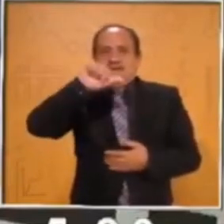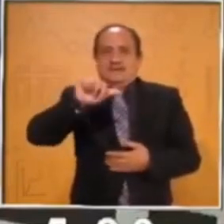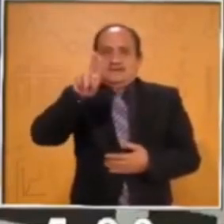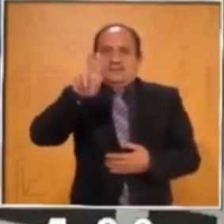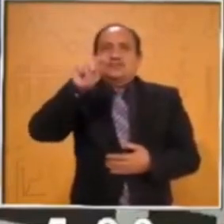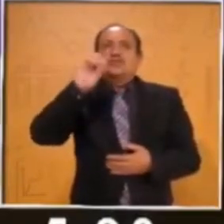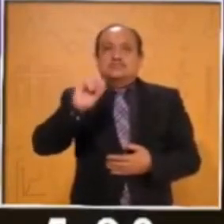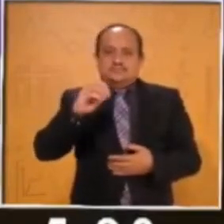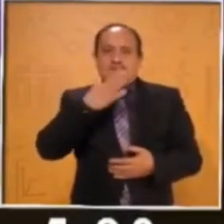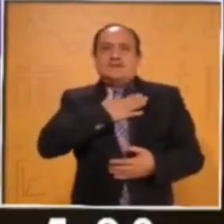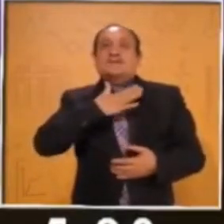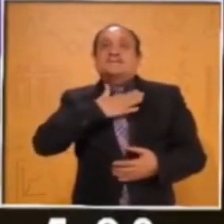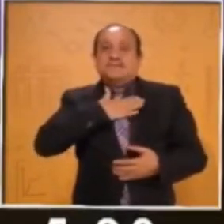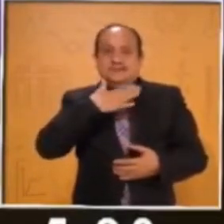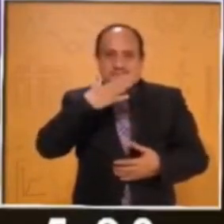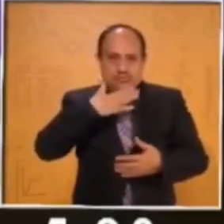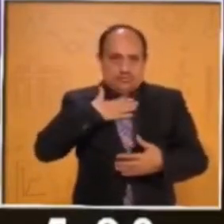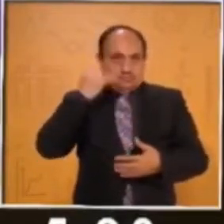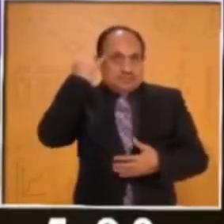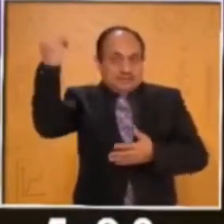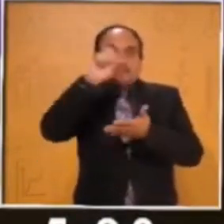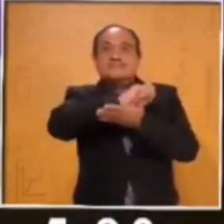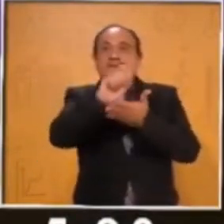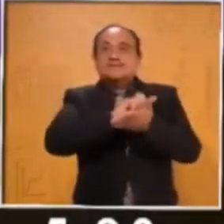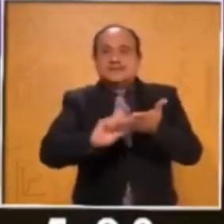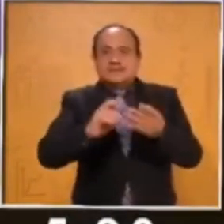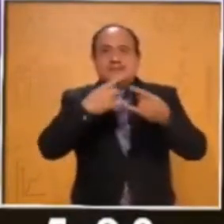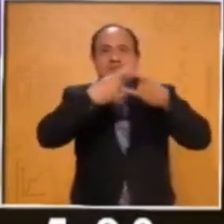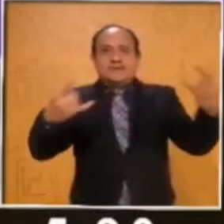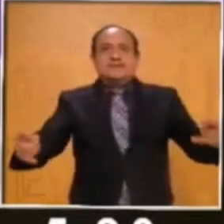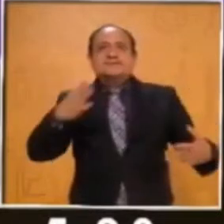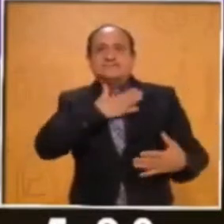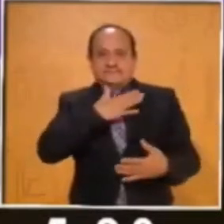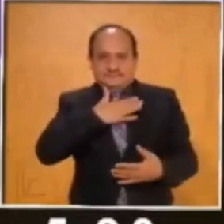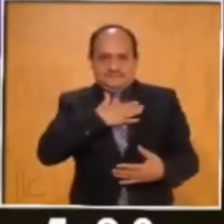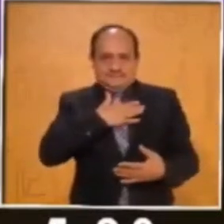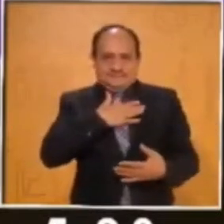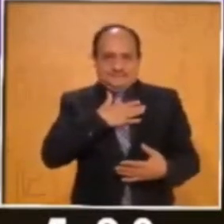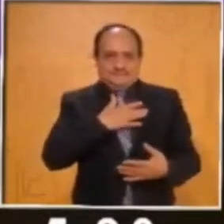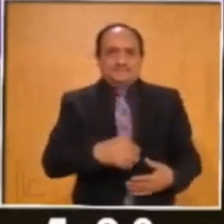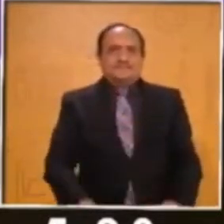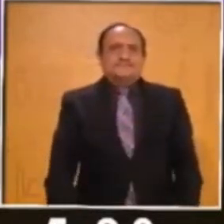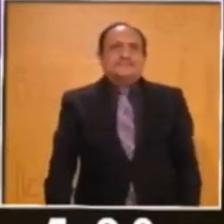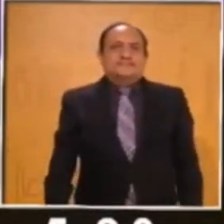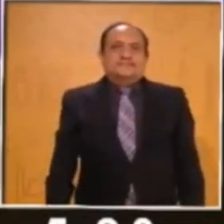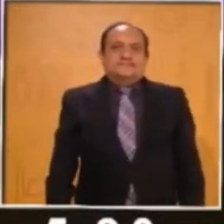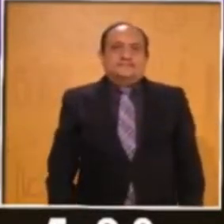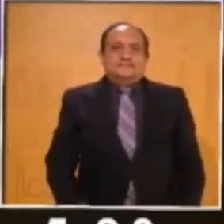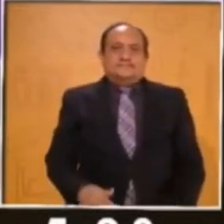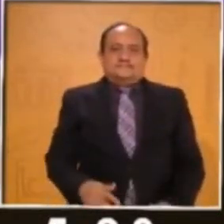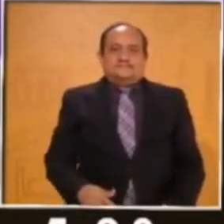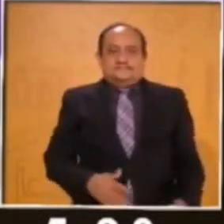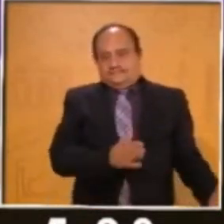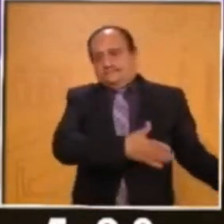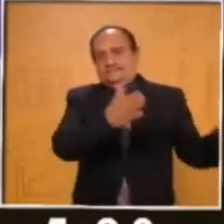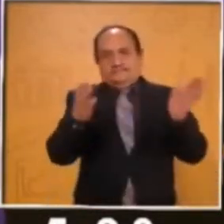de la persona que lo está narrando, ¿sí? Es una autobiografía. Siguiente